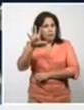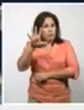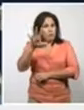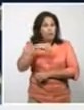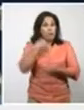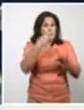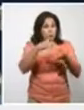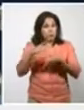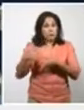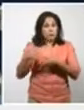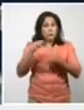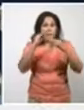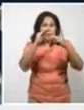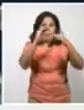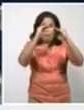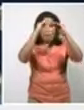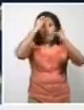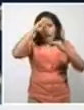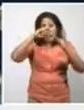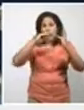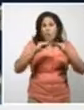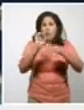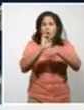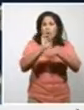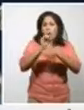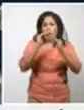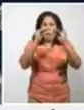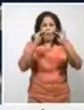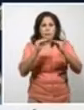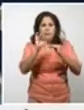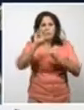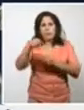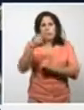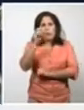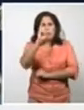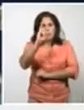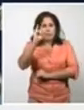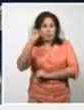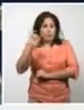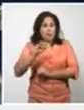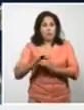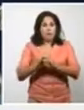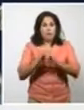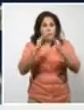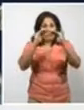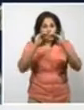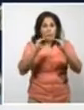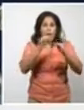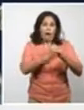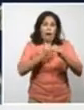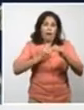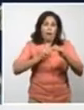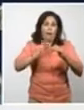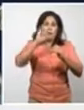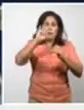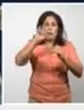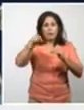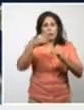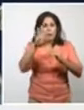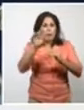le sigue Ecuador con 7,67, Canadá